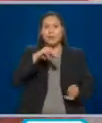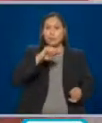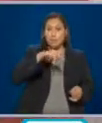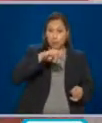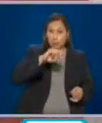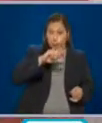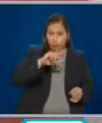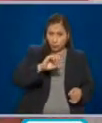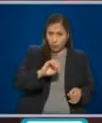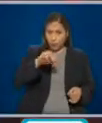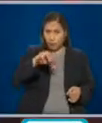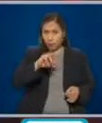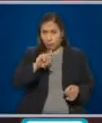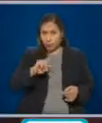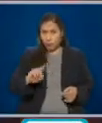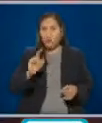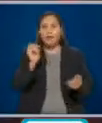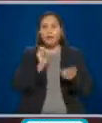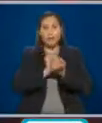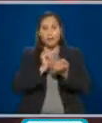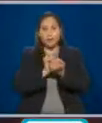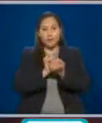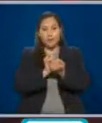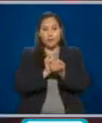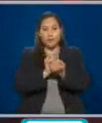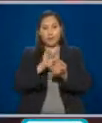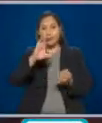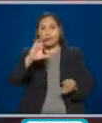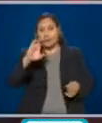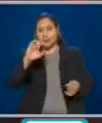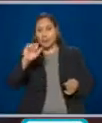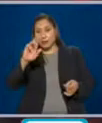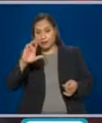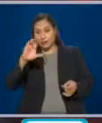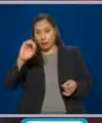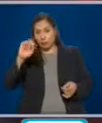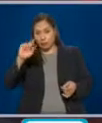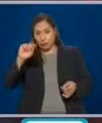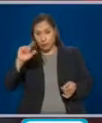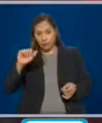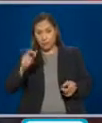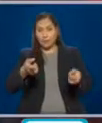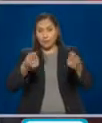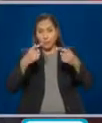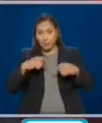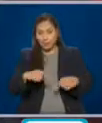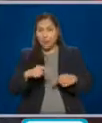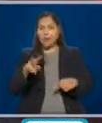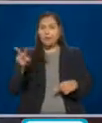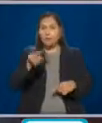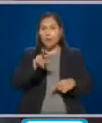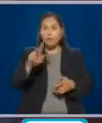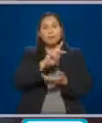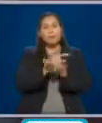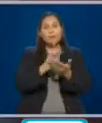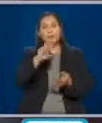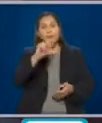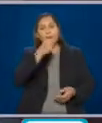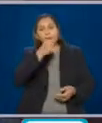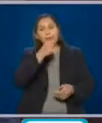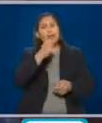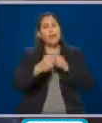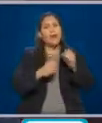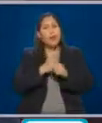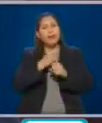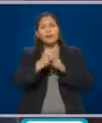Muñoz como César Costa también, que ahora es el que el que sigue, pues tuvieron también un programa de televisión muchísimos años y